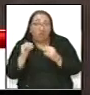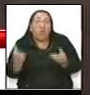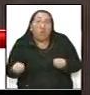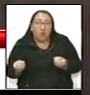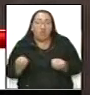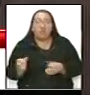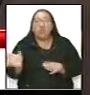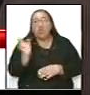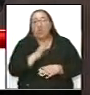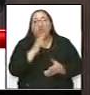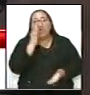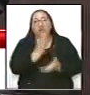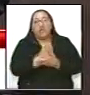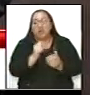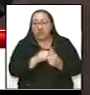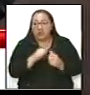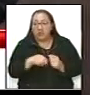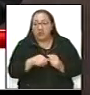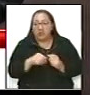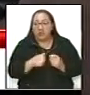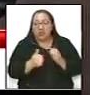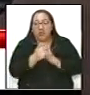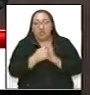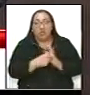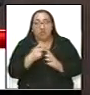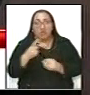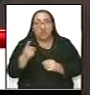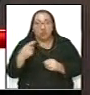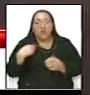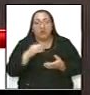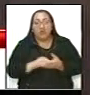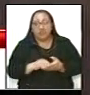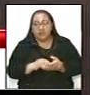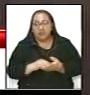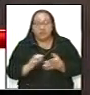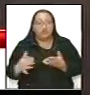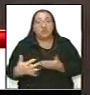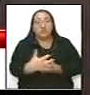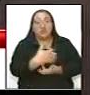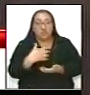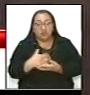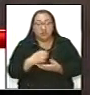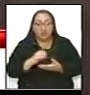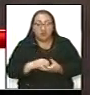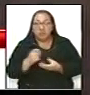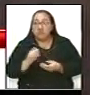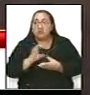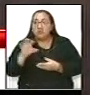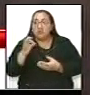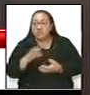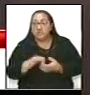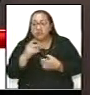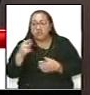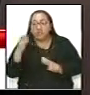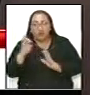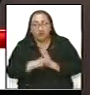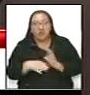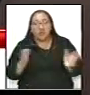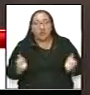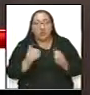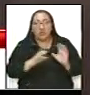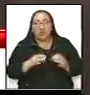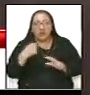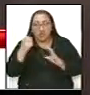a las sanciones impuestas en amparo al artículo 21, se debería establecer lo recaudado para ser destinado exclusivamente como fondo de promoción de las